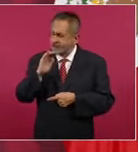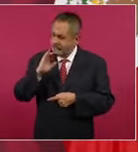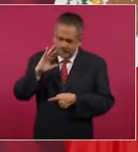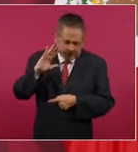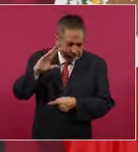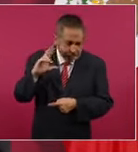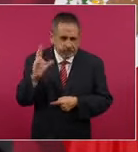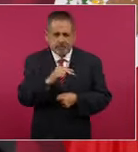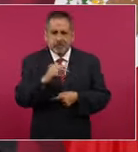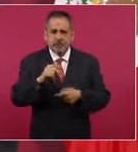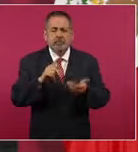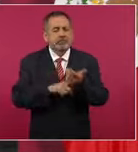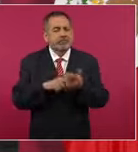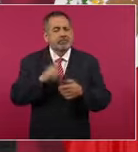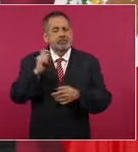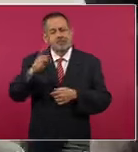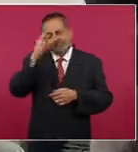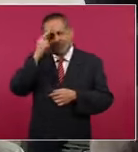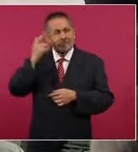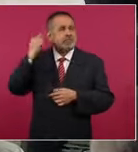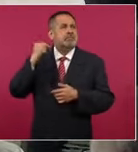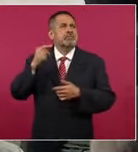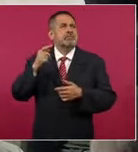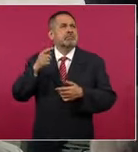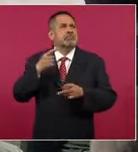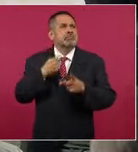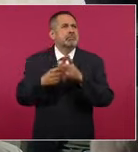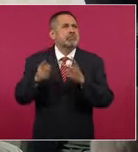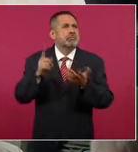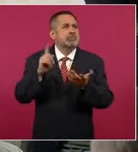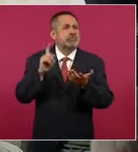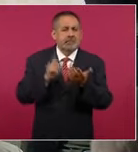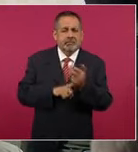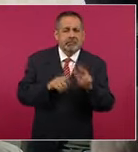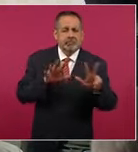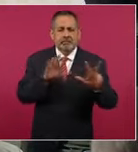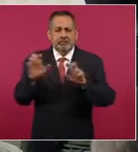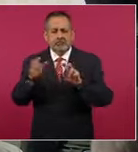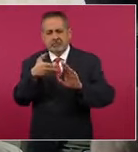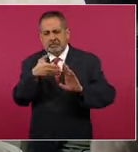de principios del siglo XIX,